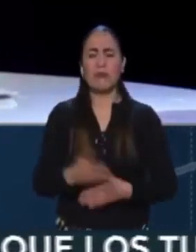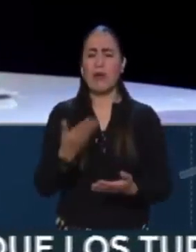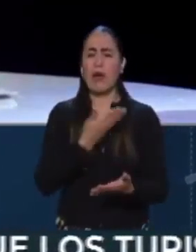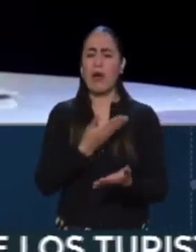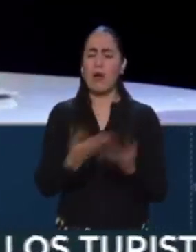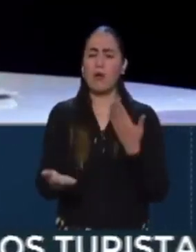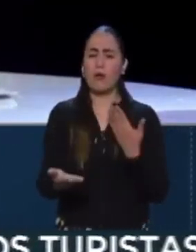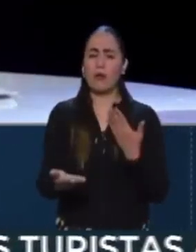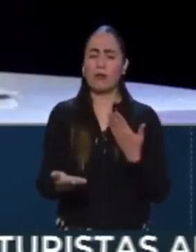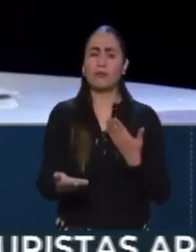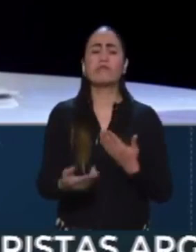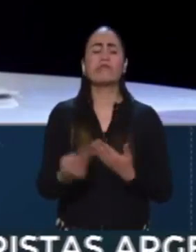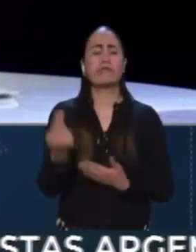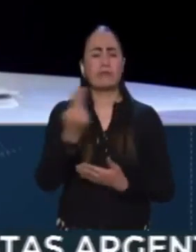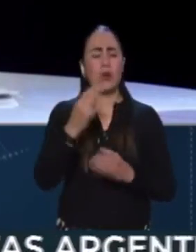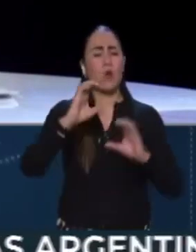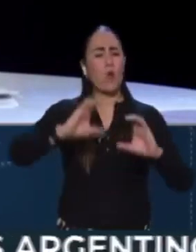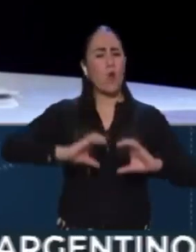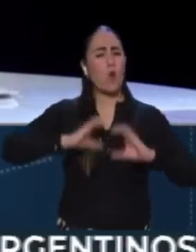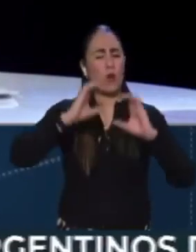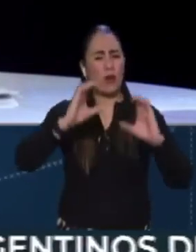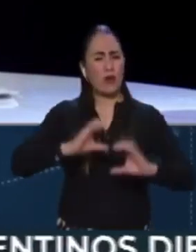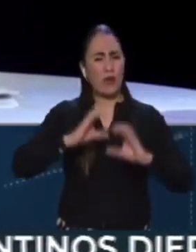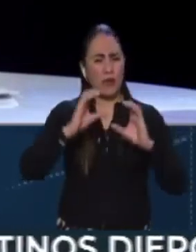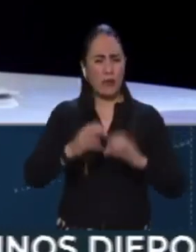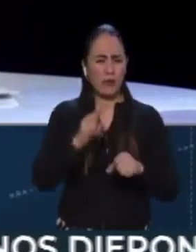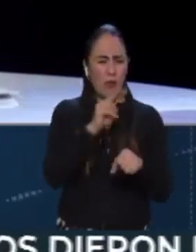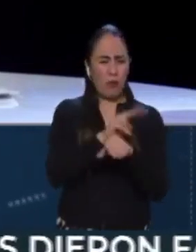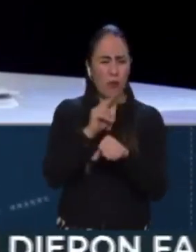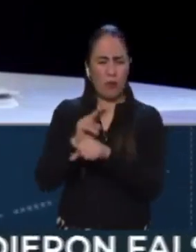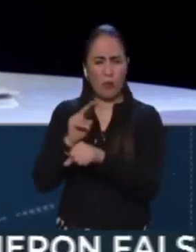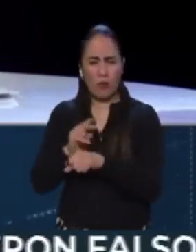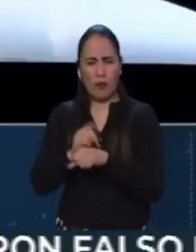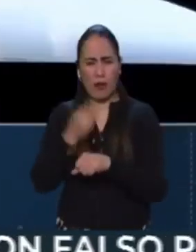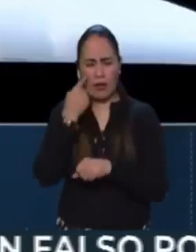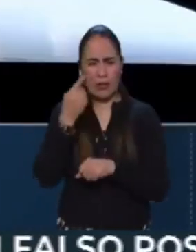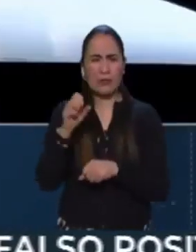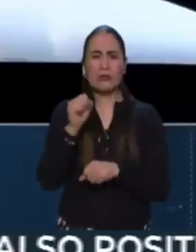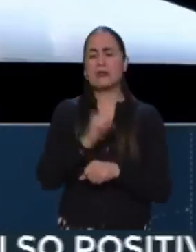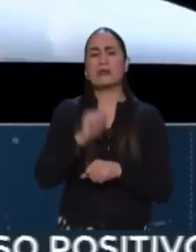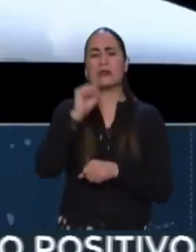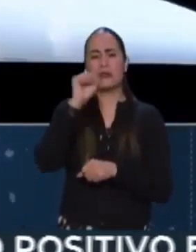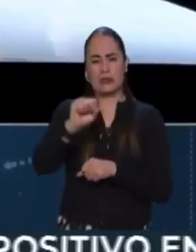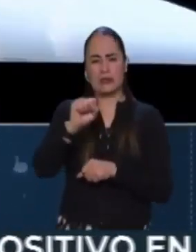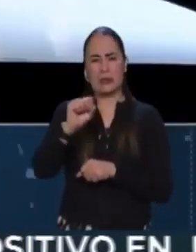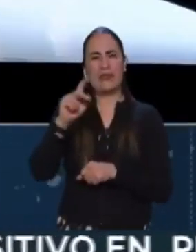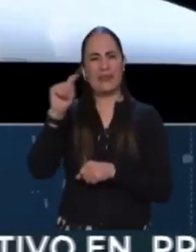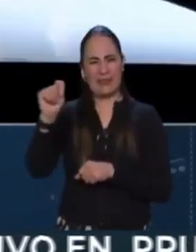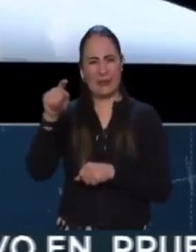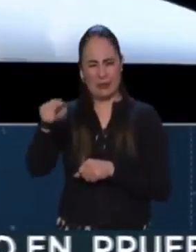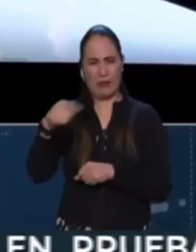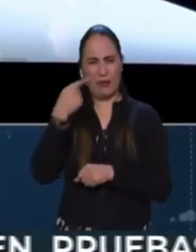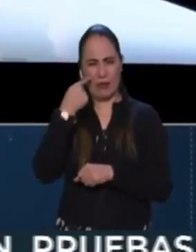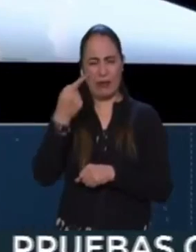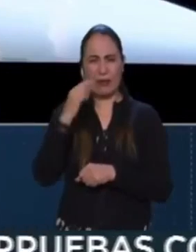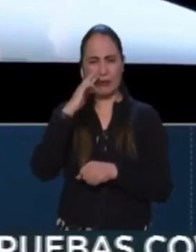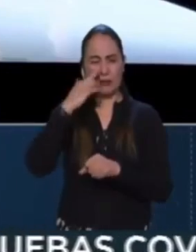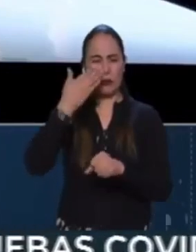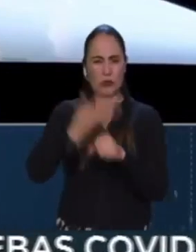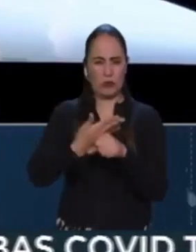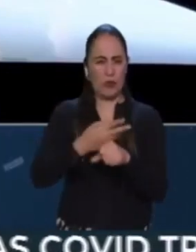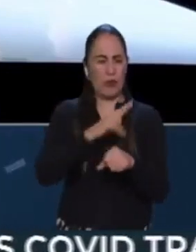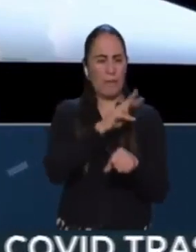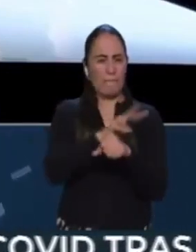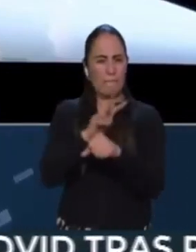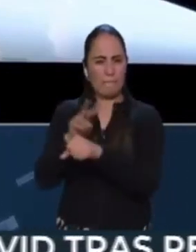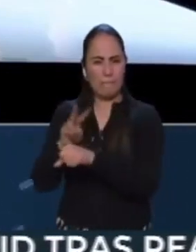ahora tendrán que ser muy cuidadosos con la vigilancia, por supuesto, de la Secretaría del Trabajo, que es a la que le toca vigilar que